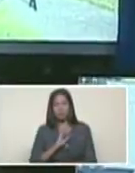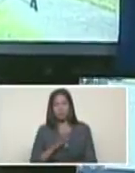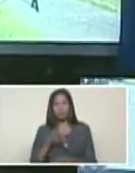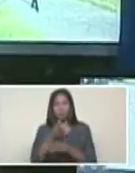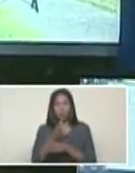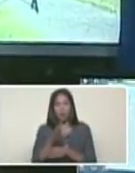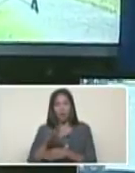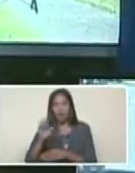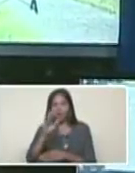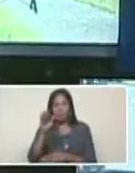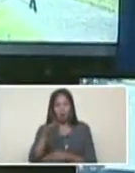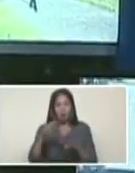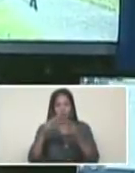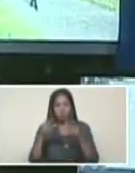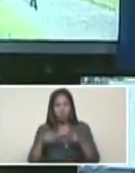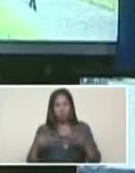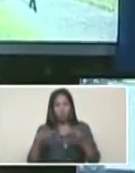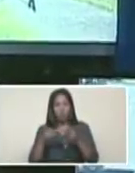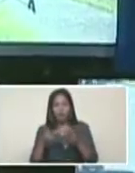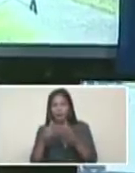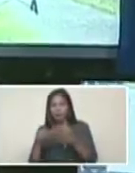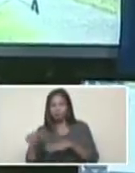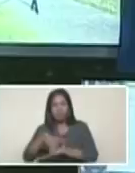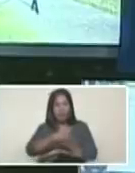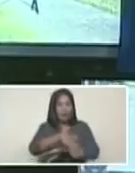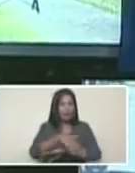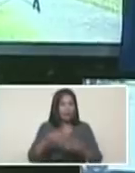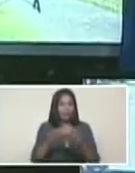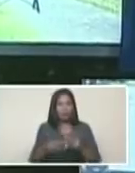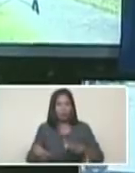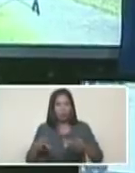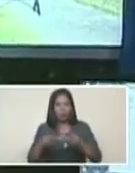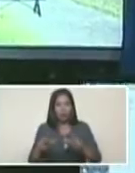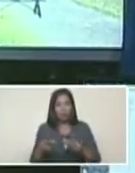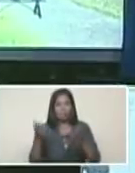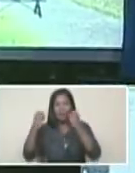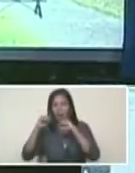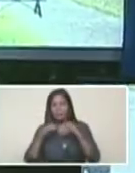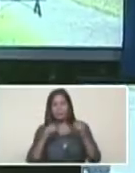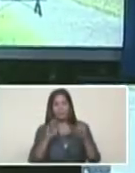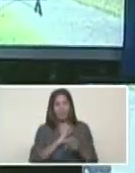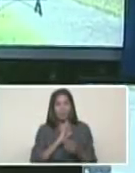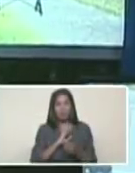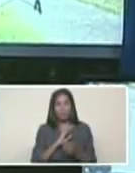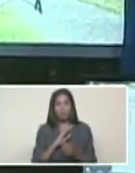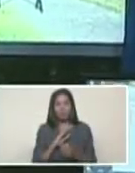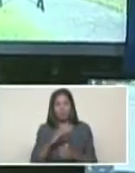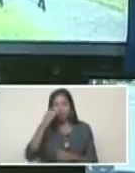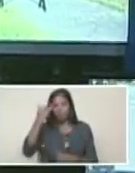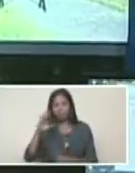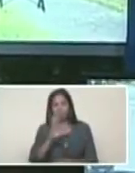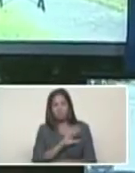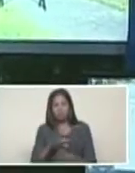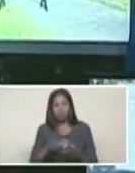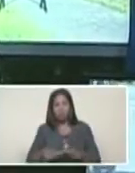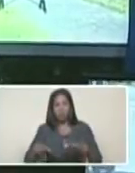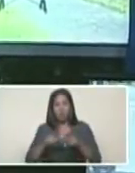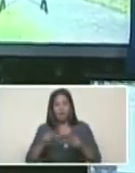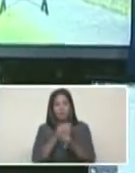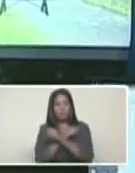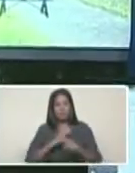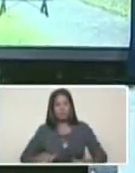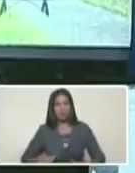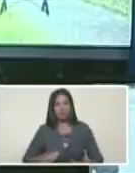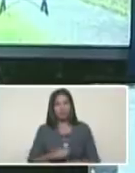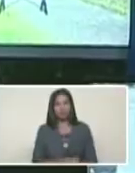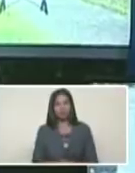barrio, a la esquina, a la cuadra, a la calle, para el entrenamiento, bueno, de los soldados en todas las unidades militares.